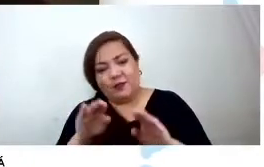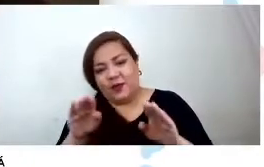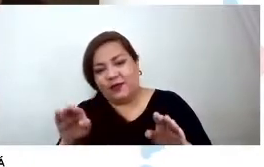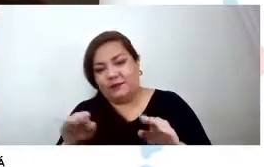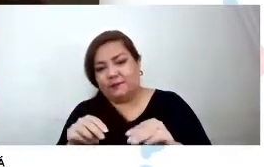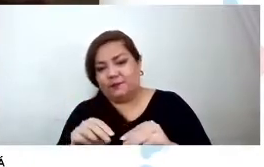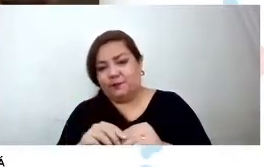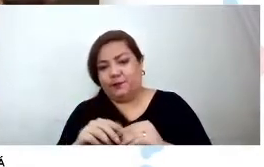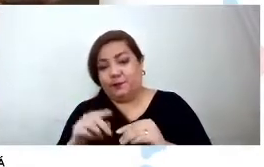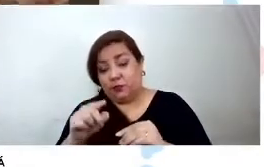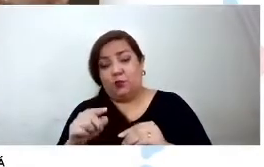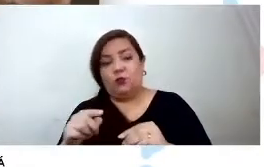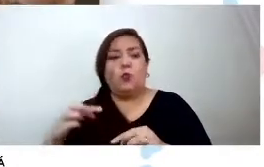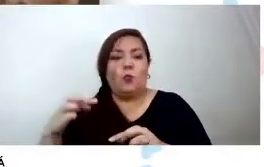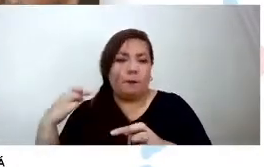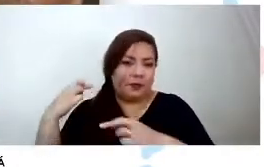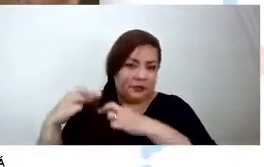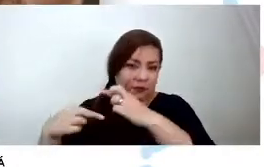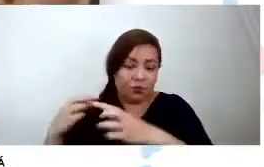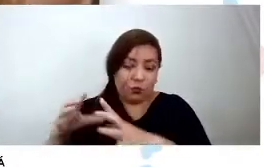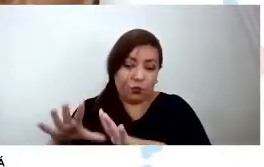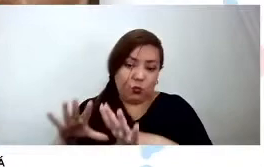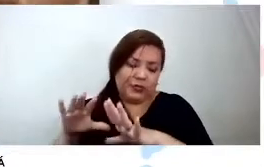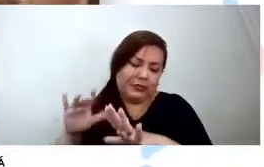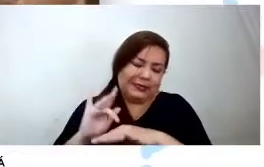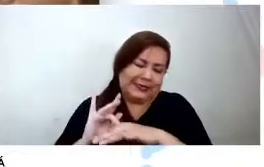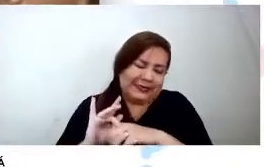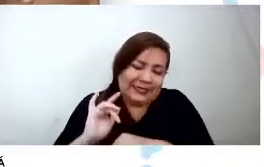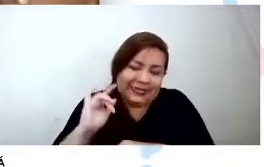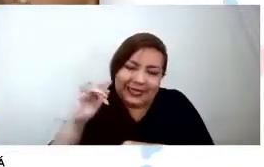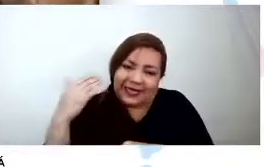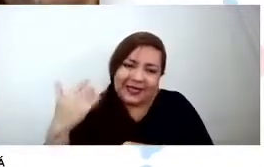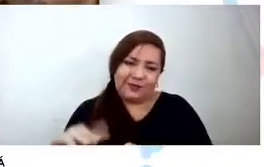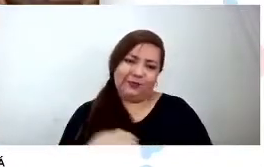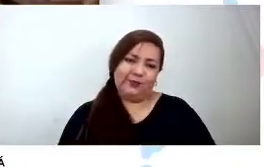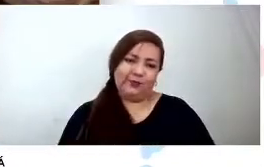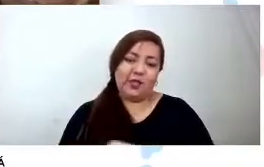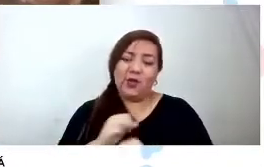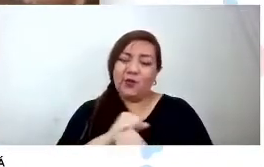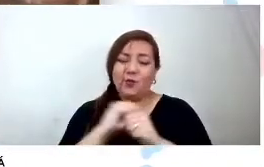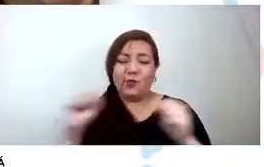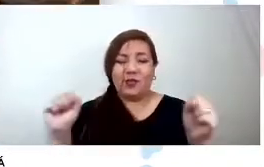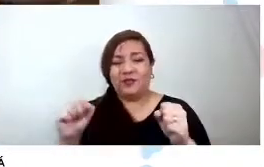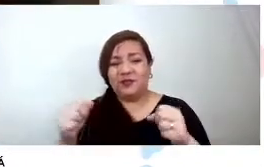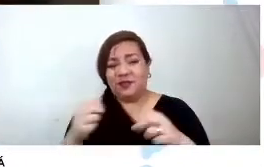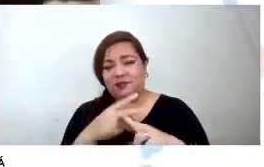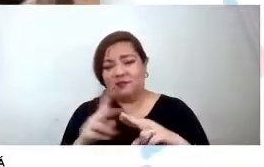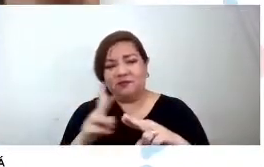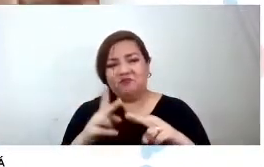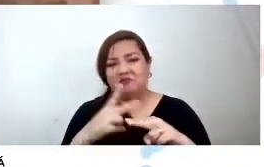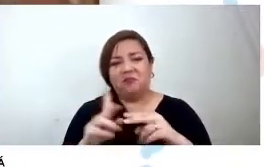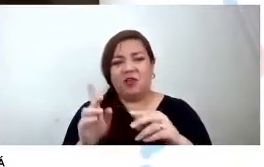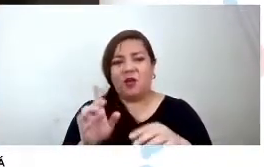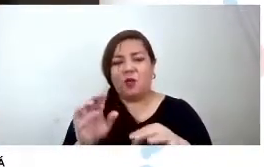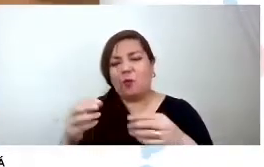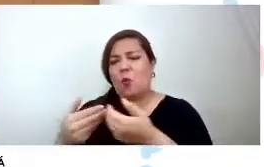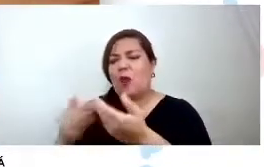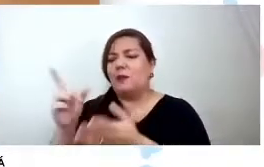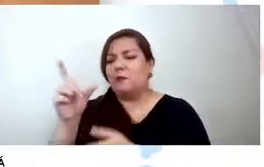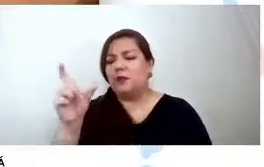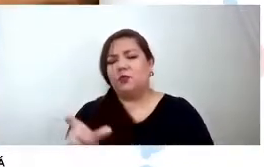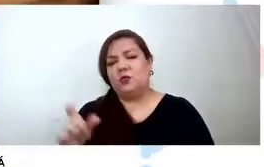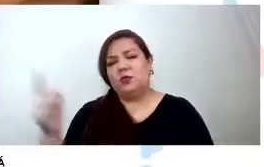un bien patrimonial muy delicado y que no puede ser tratado o trabajado por cualquier persona que no